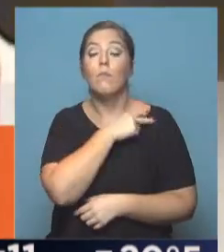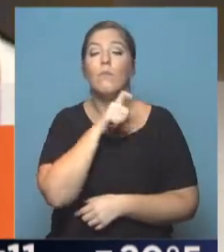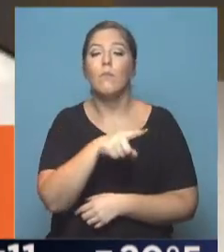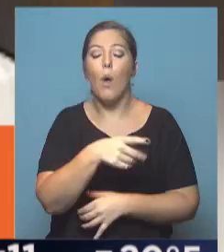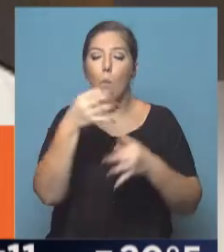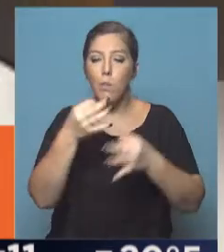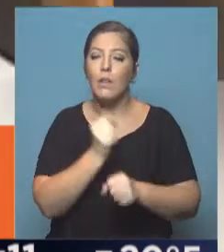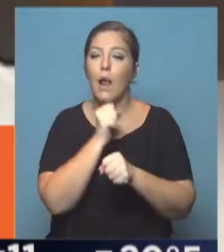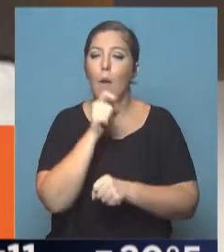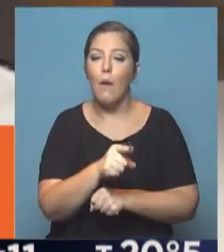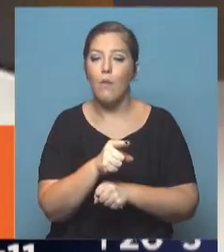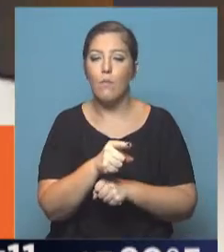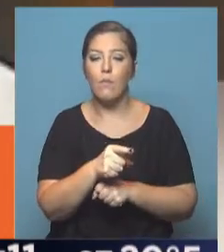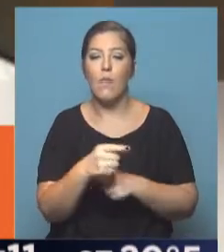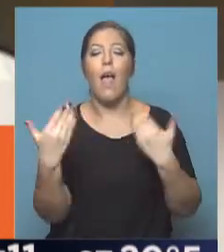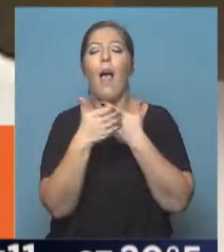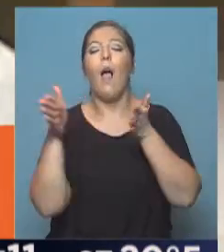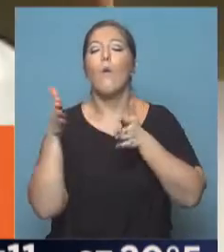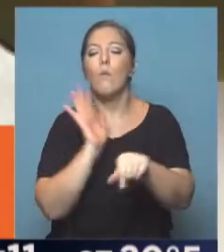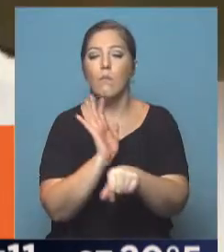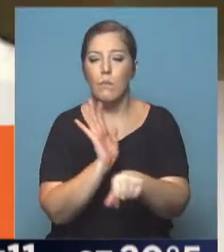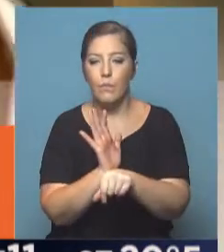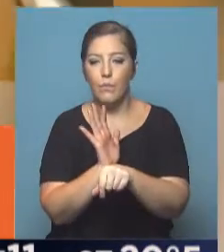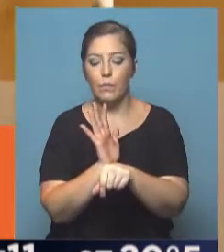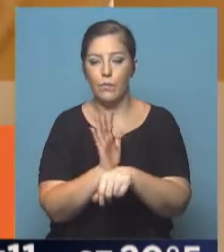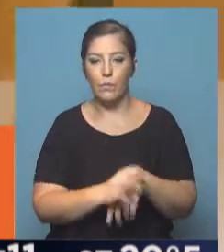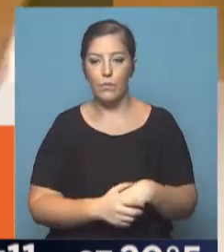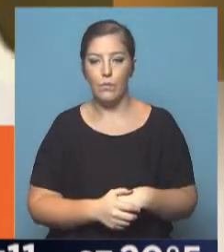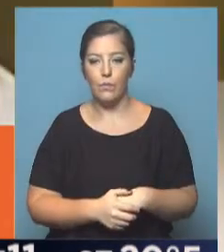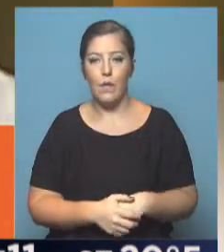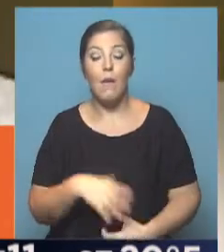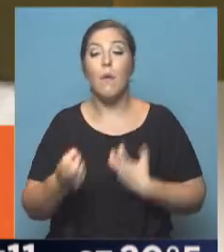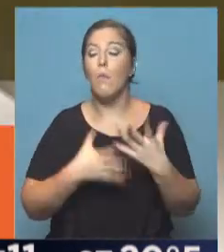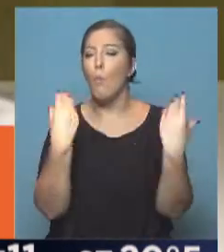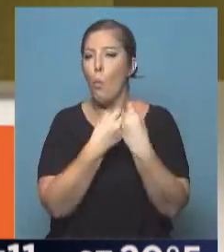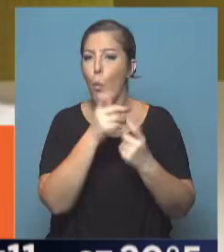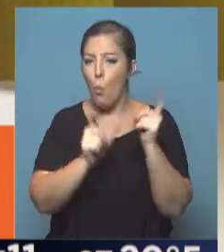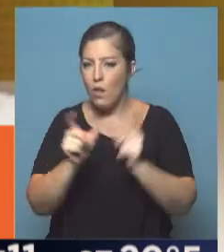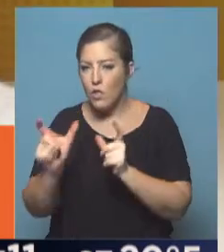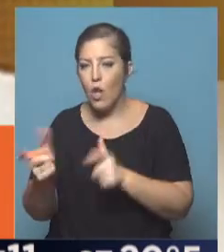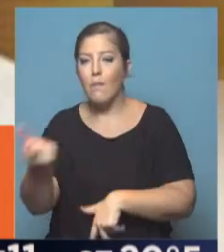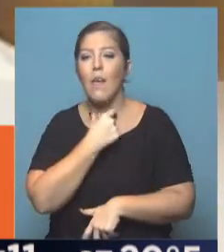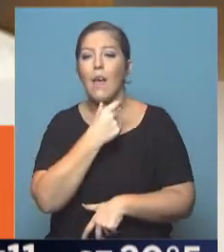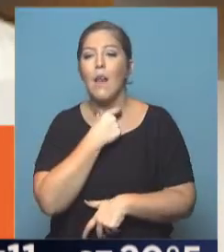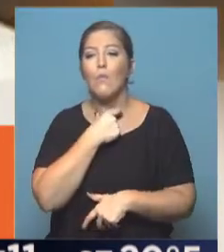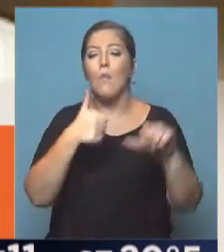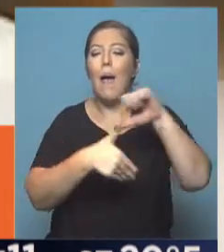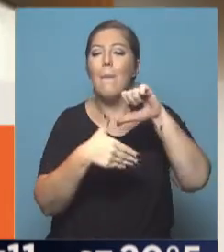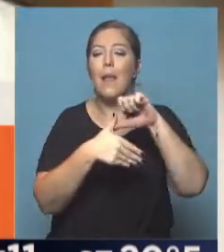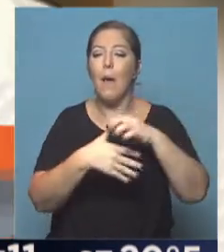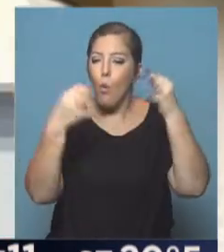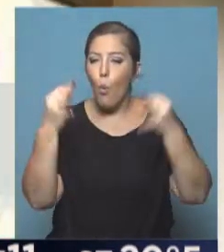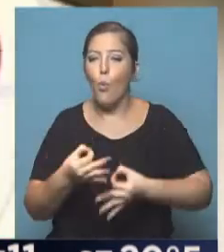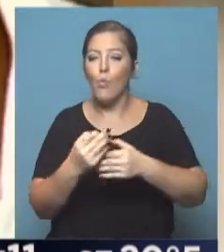su misión, abrió caminos, caminos que han inspirado a muchos de los que deseamos una América Latina más justa,